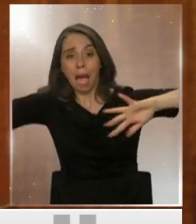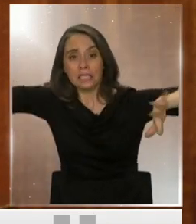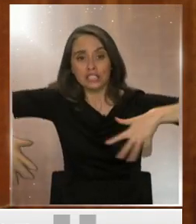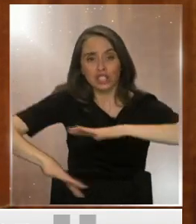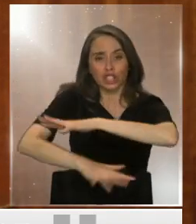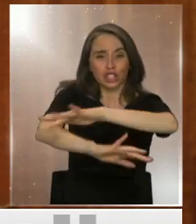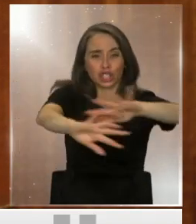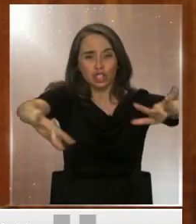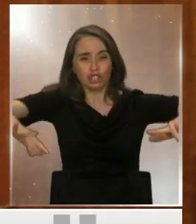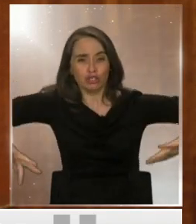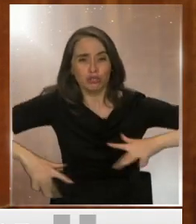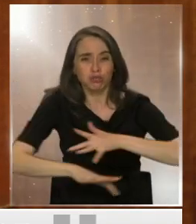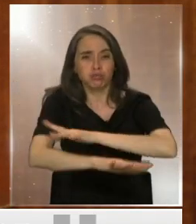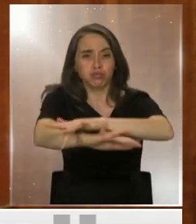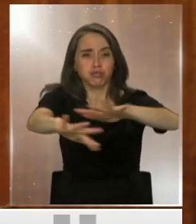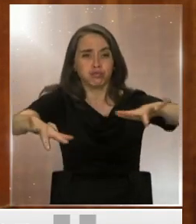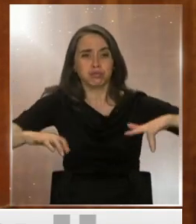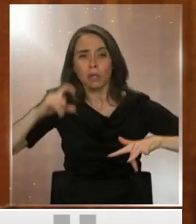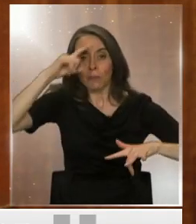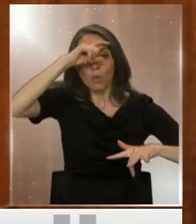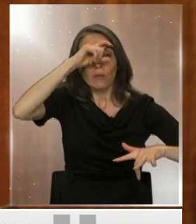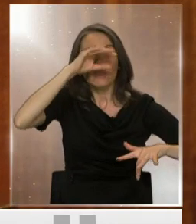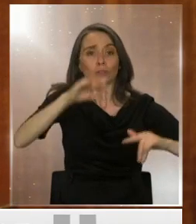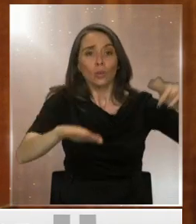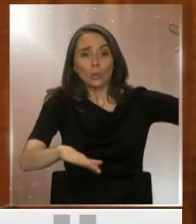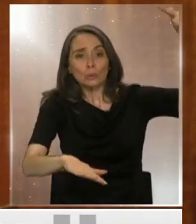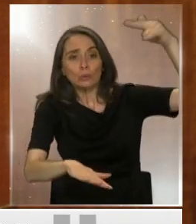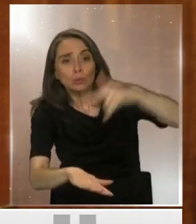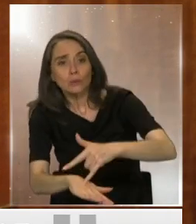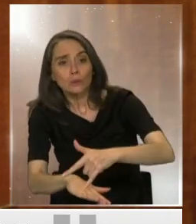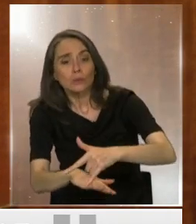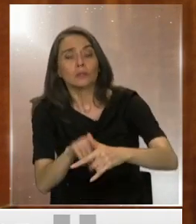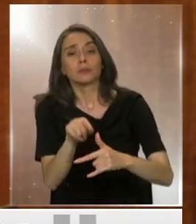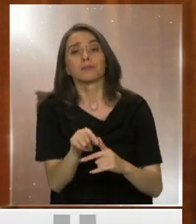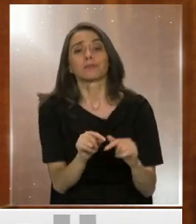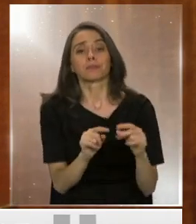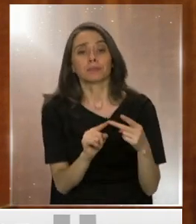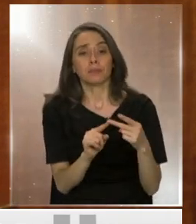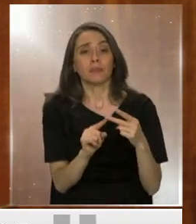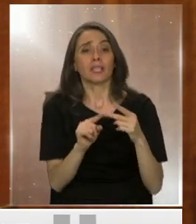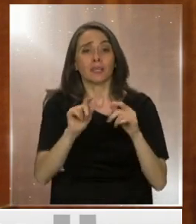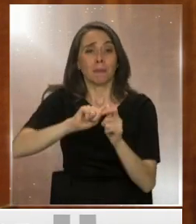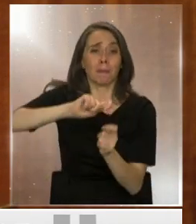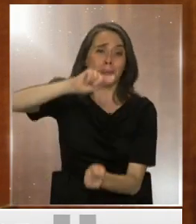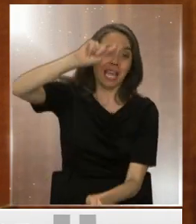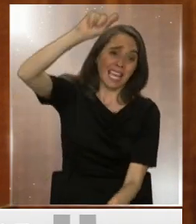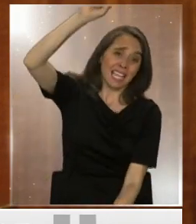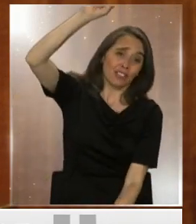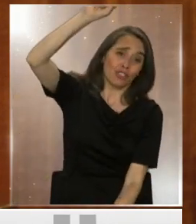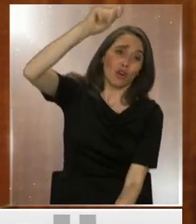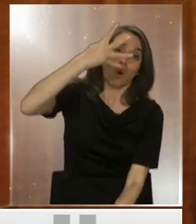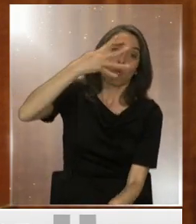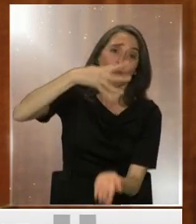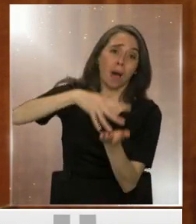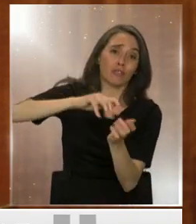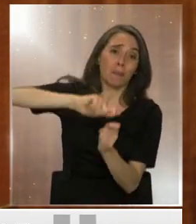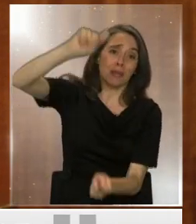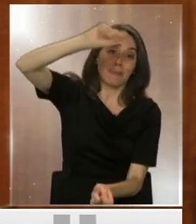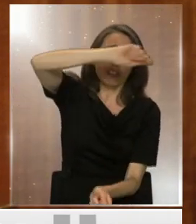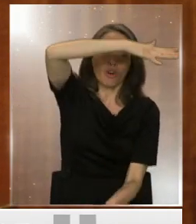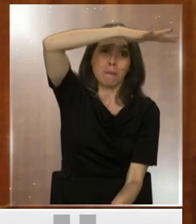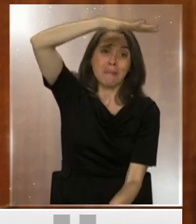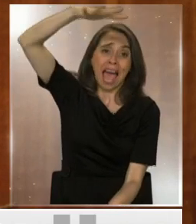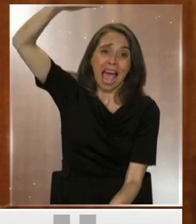del mar muy compleja y asimismo también con una profundidad del mar hasta los 4000 metros por lo tanto